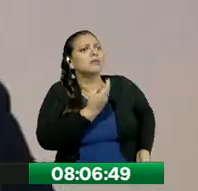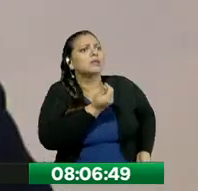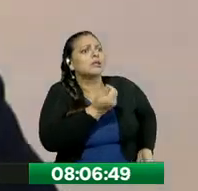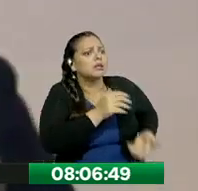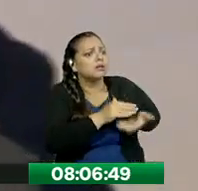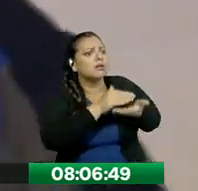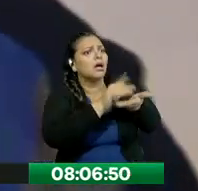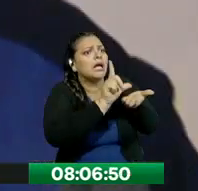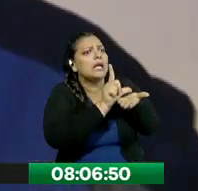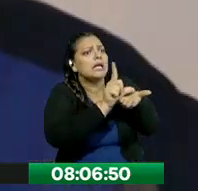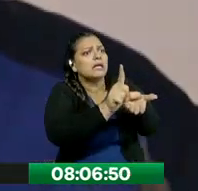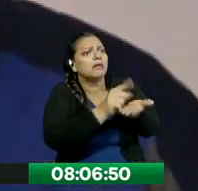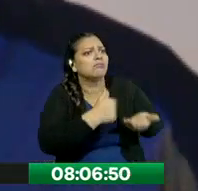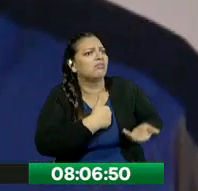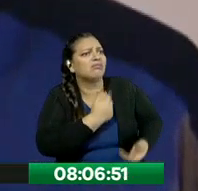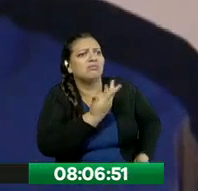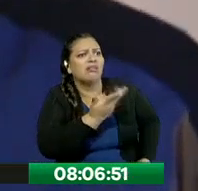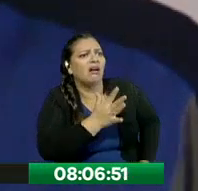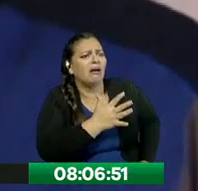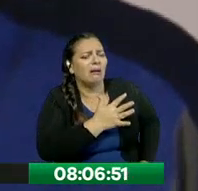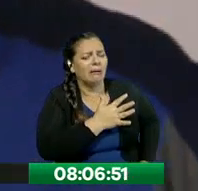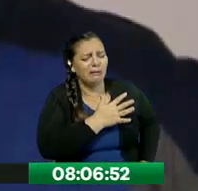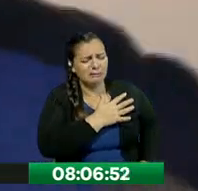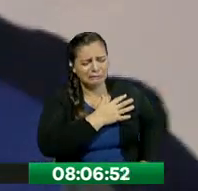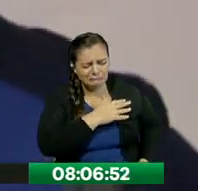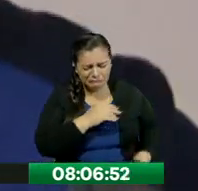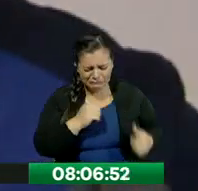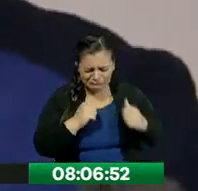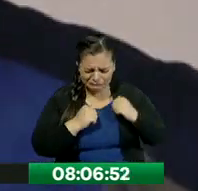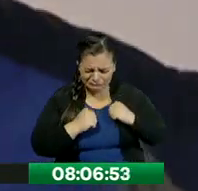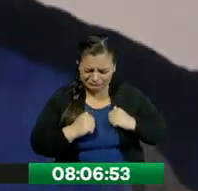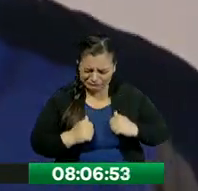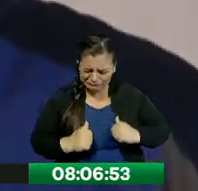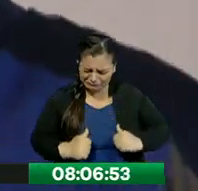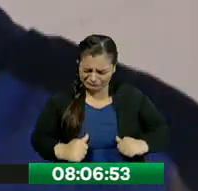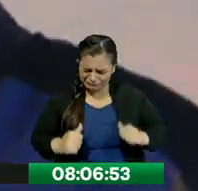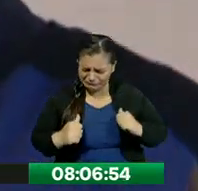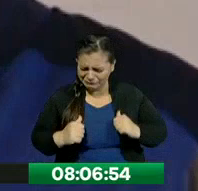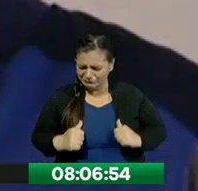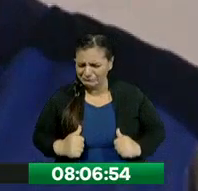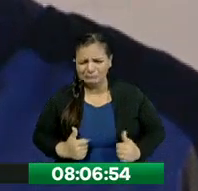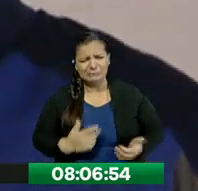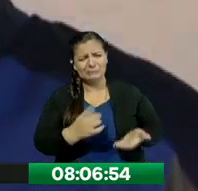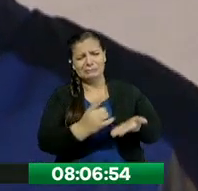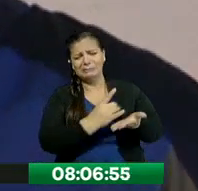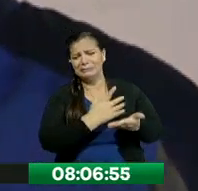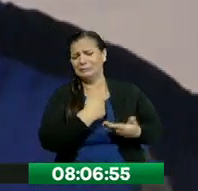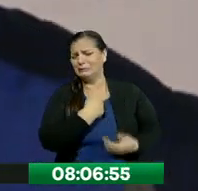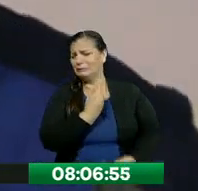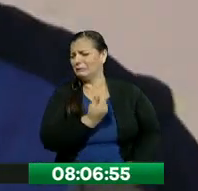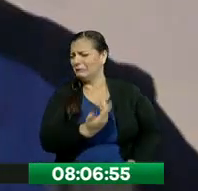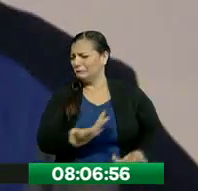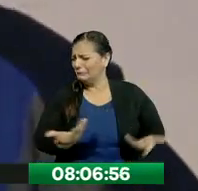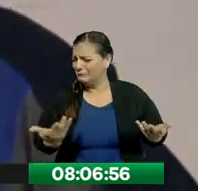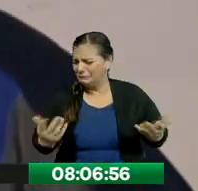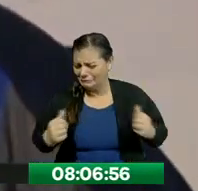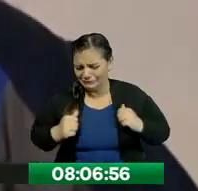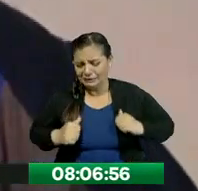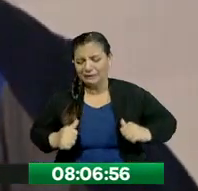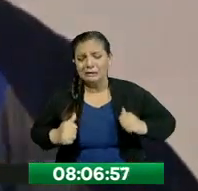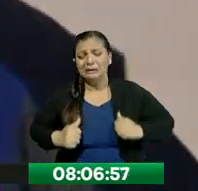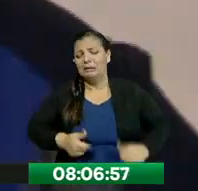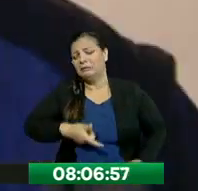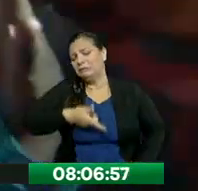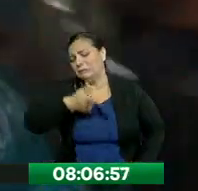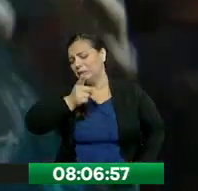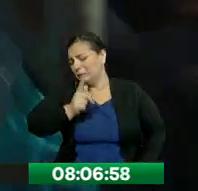estaba trabajando. ¿Qué comenta él? Que tenía unos 28 años trabajando y lo han despedido sin darle ni